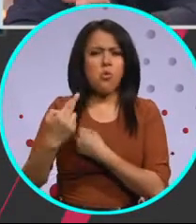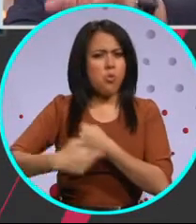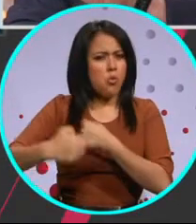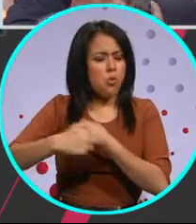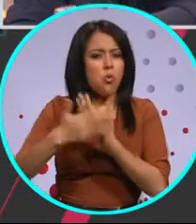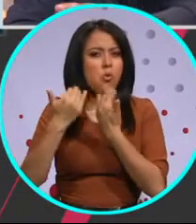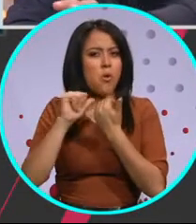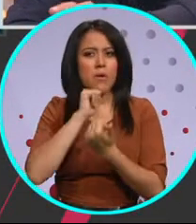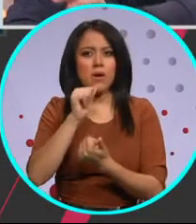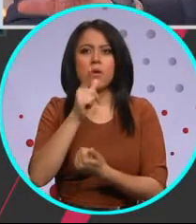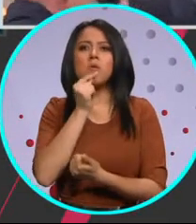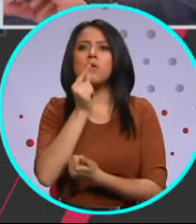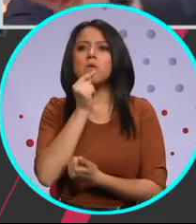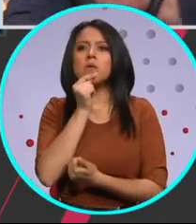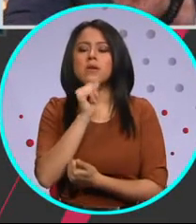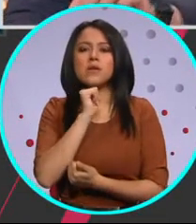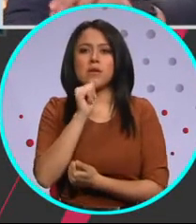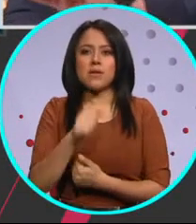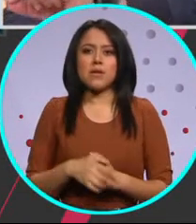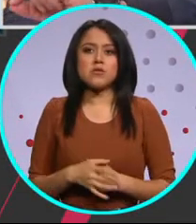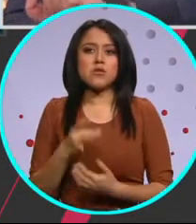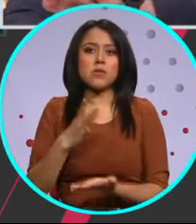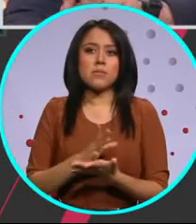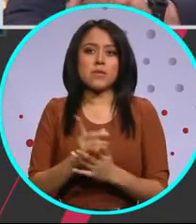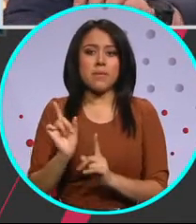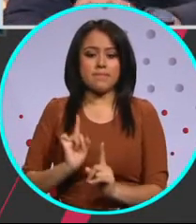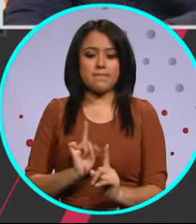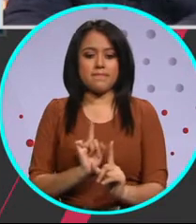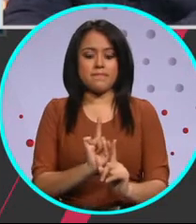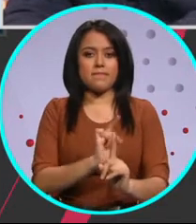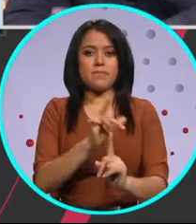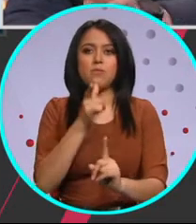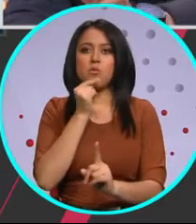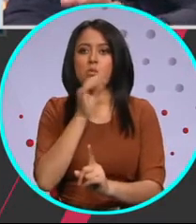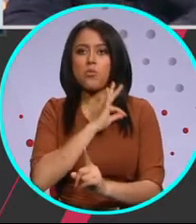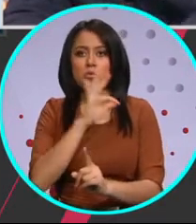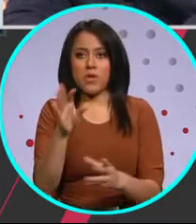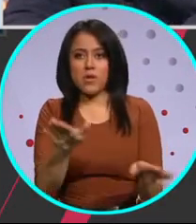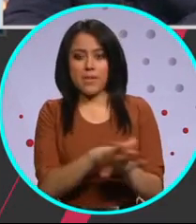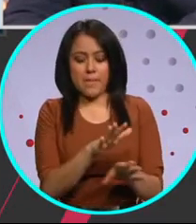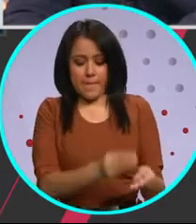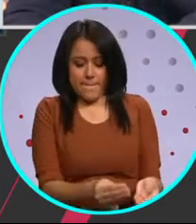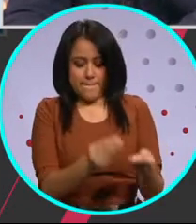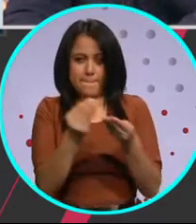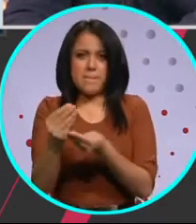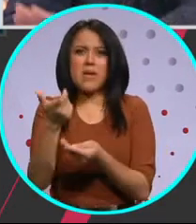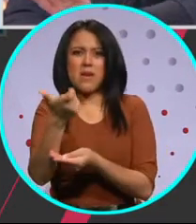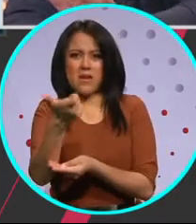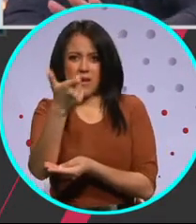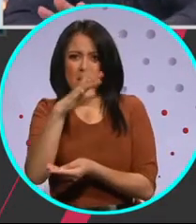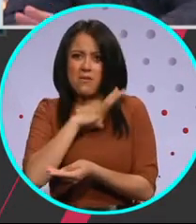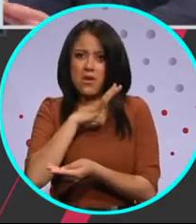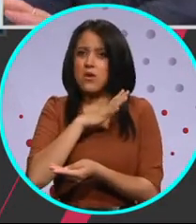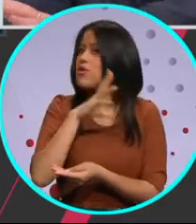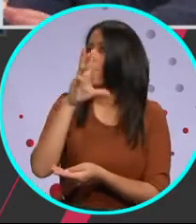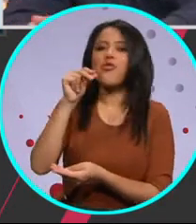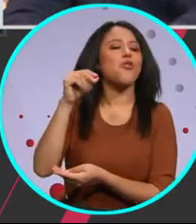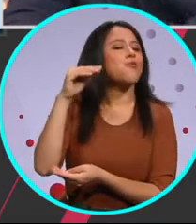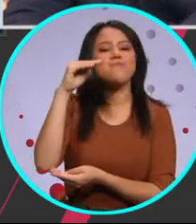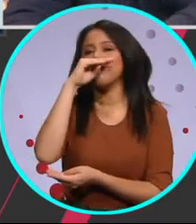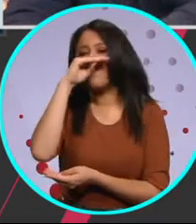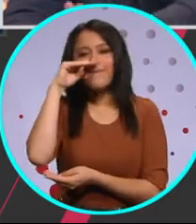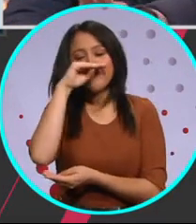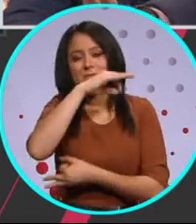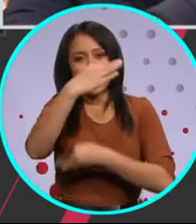patrulla y el elemento policiaco a los puntos sea dónde va a trasladar este pero tiene un costo que yo esto expreso moralmente